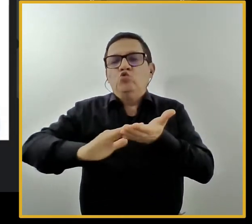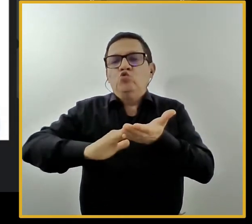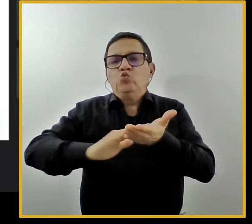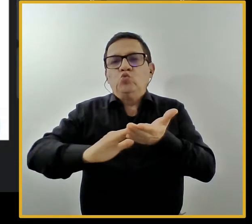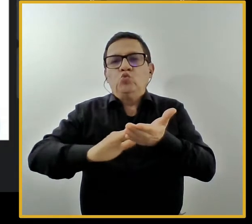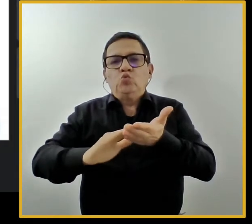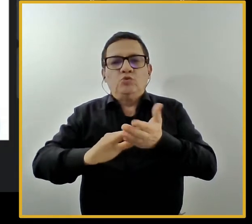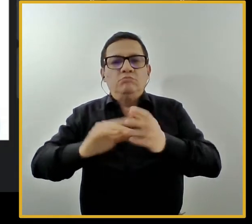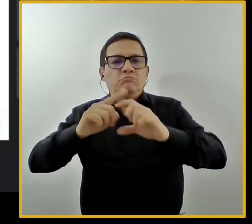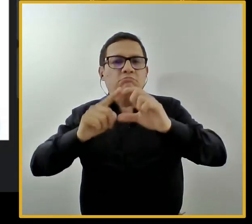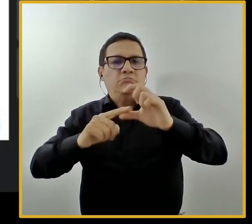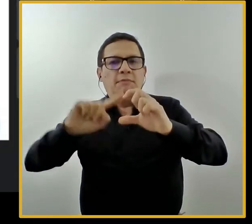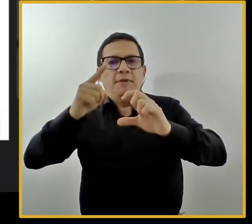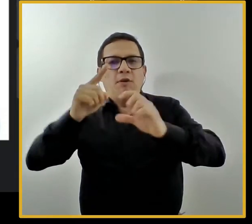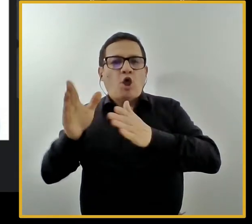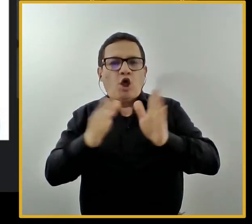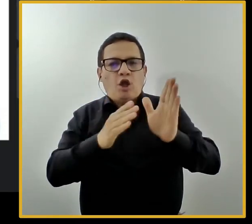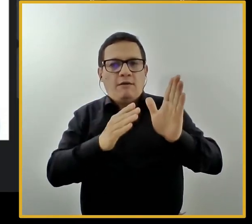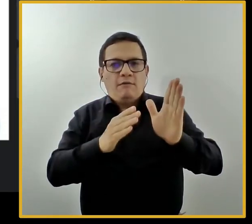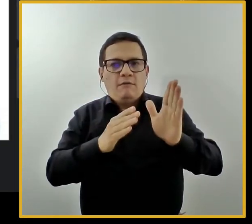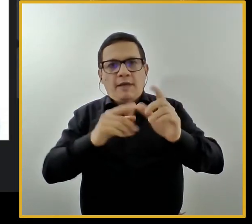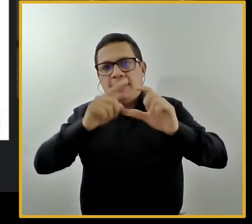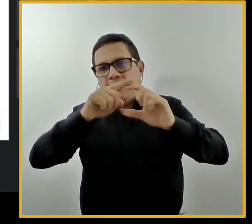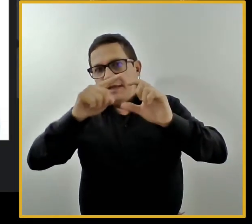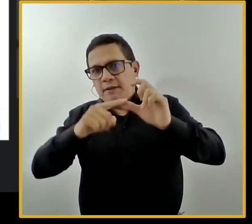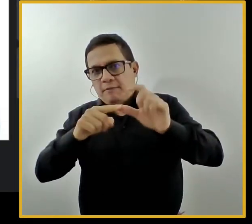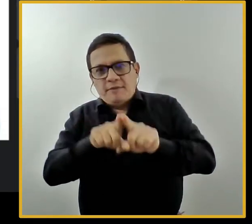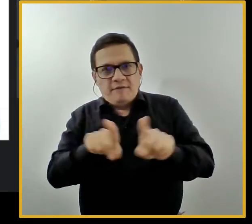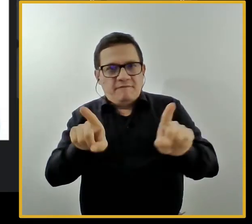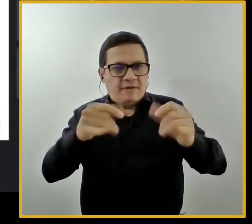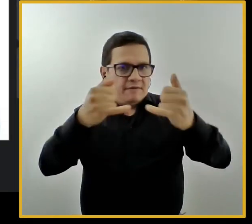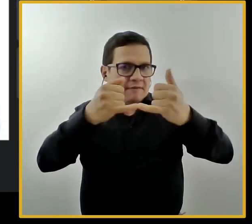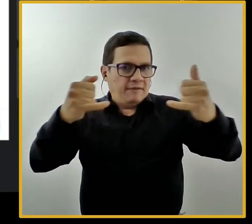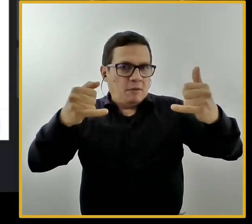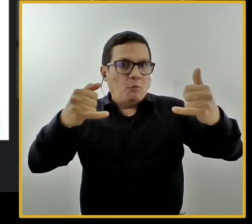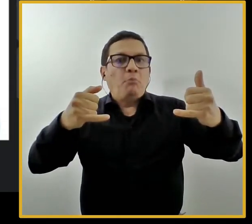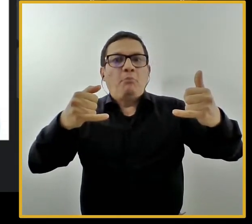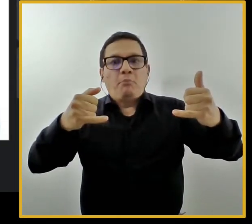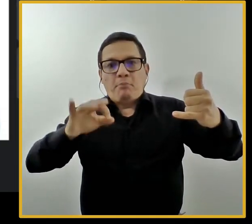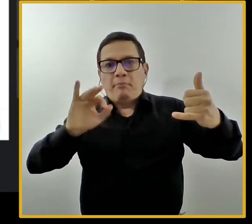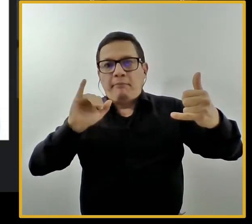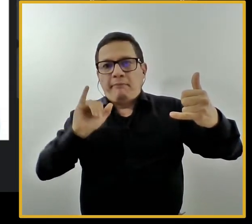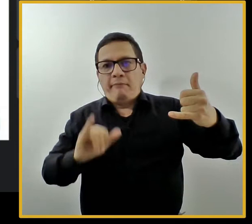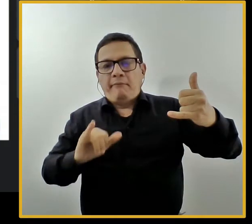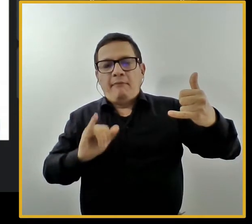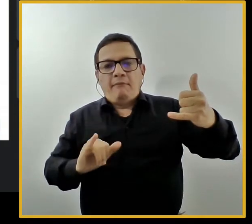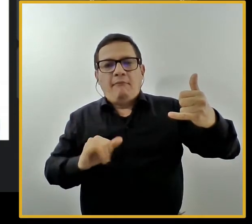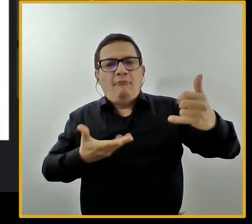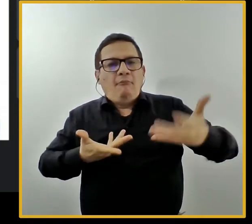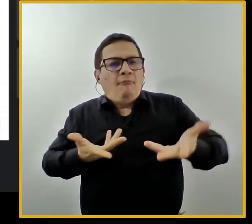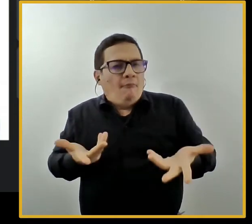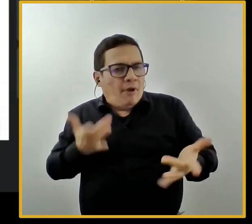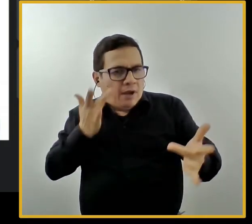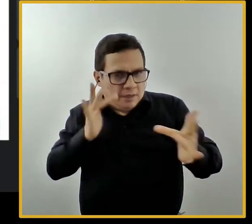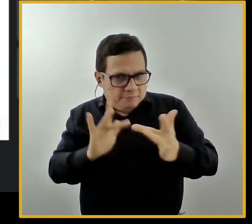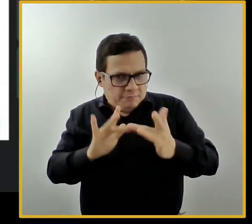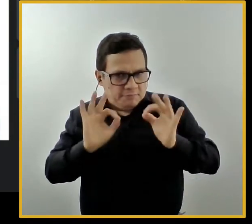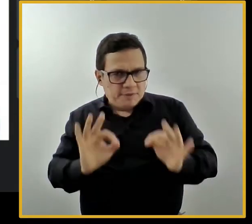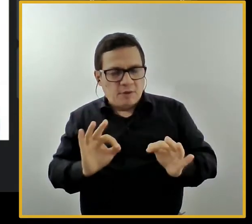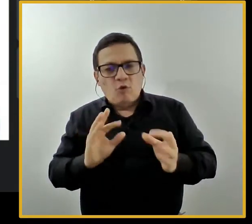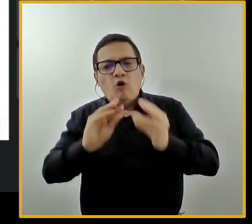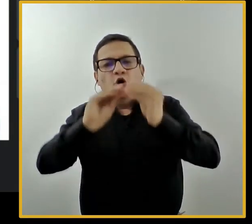ecuaciones de primer orden, pues tenemos ecuaciones diferenciales lineales, ¿cierto? Lineales que cumplan con